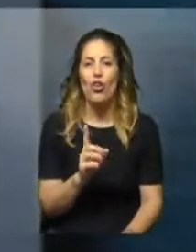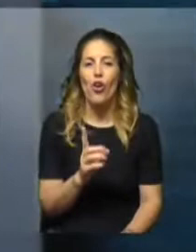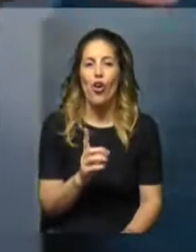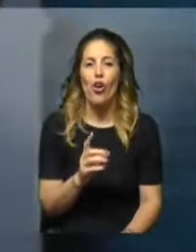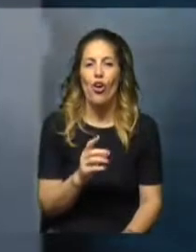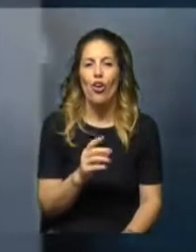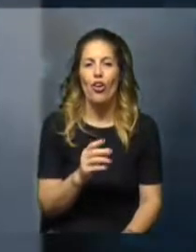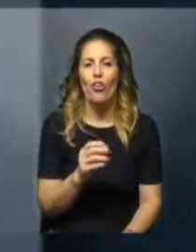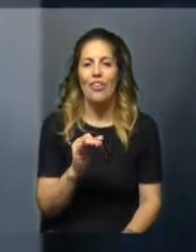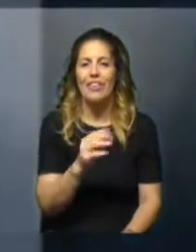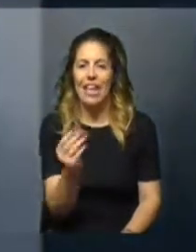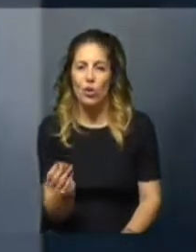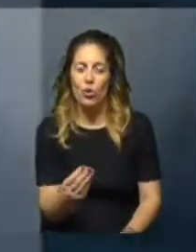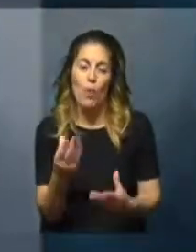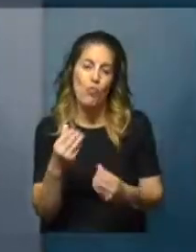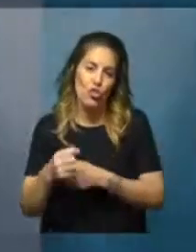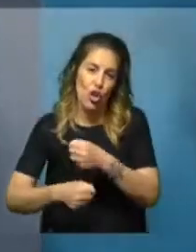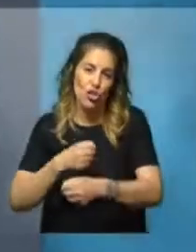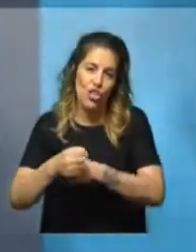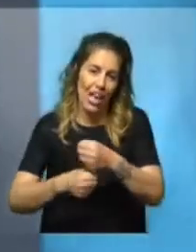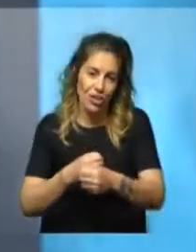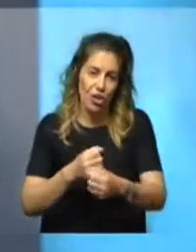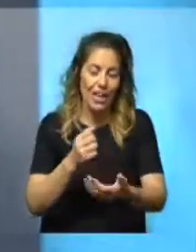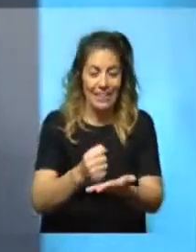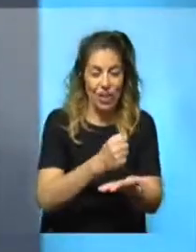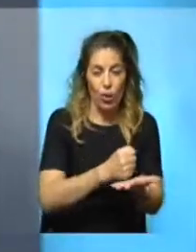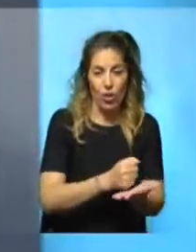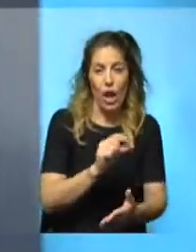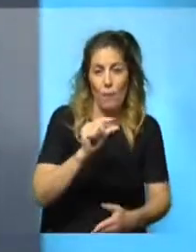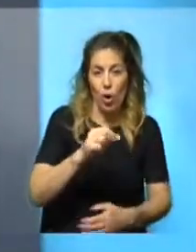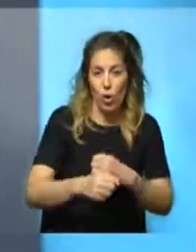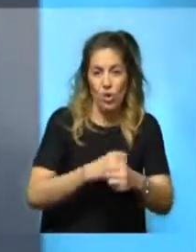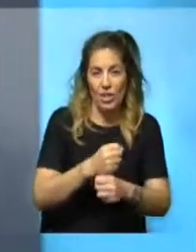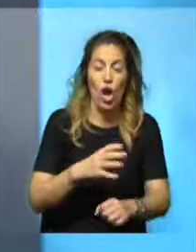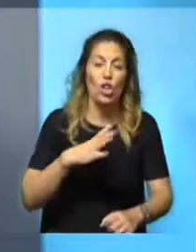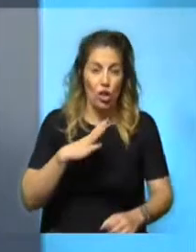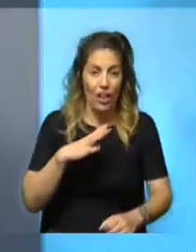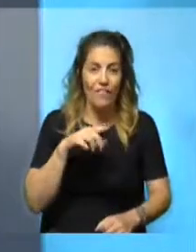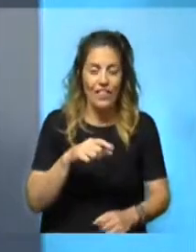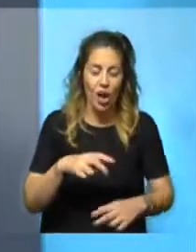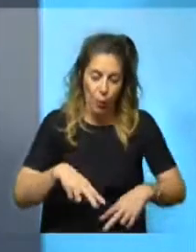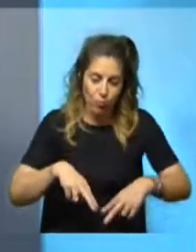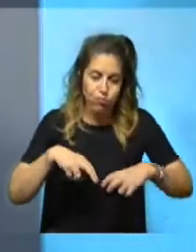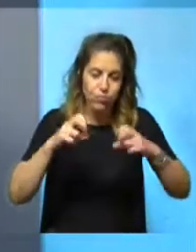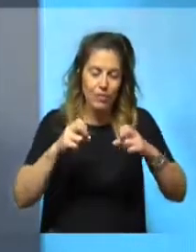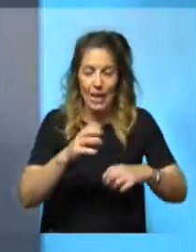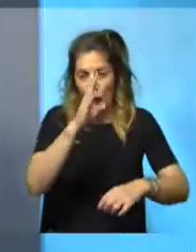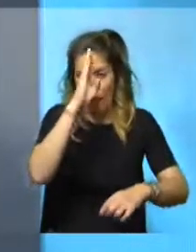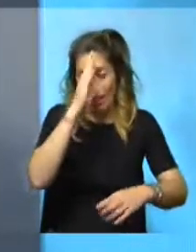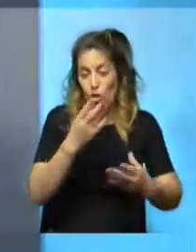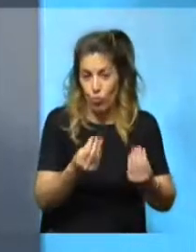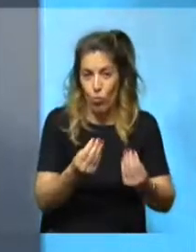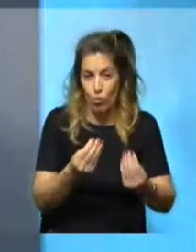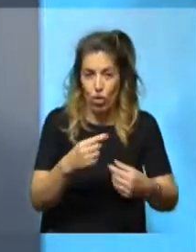de ilustradora tengo bastantes años de tatuadora tengo pocos entonces como que todavía sigo en esta investigación y aprendiendo un montón